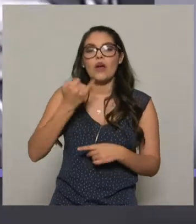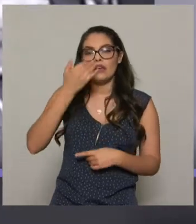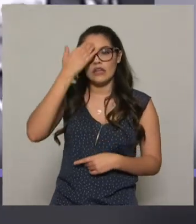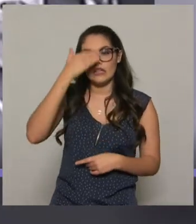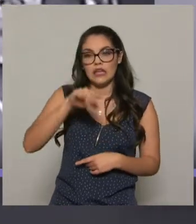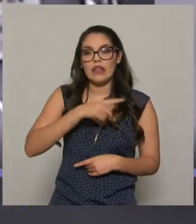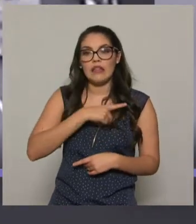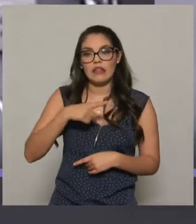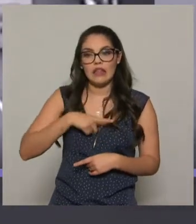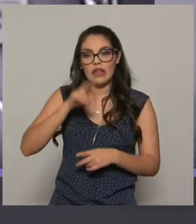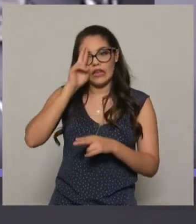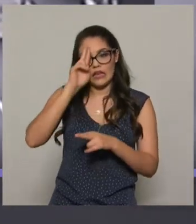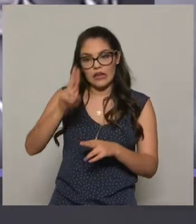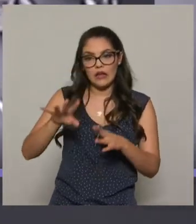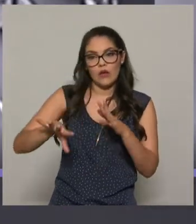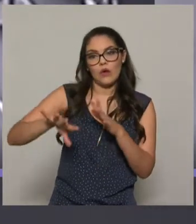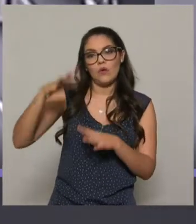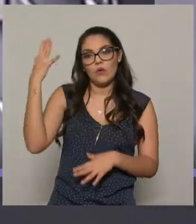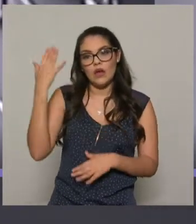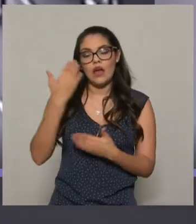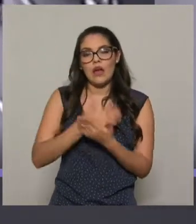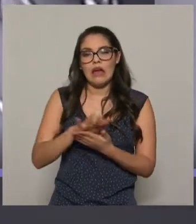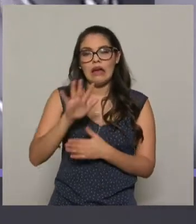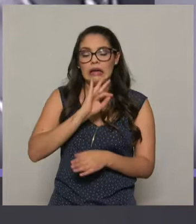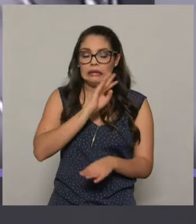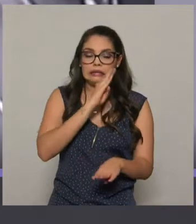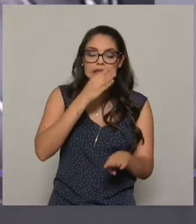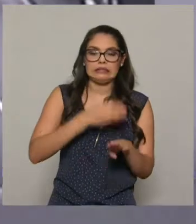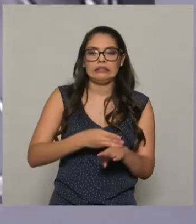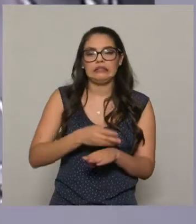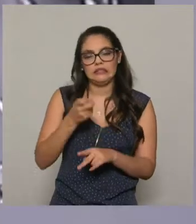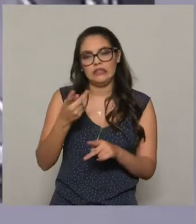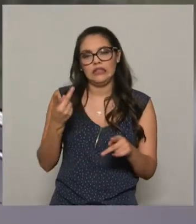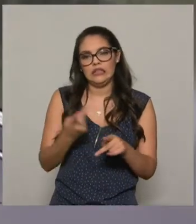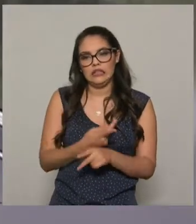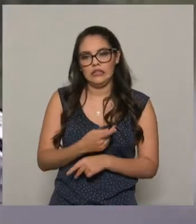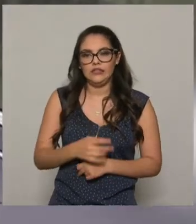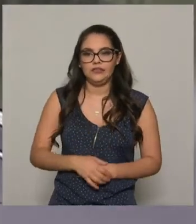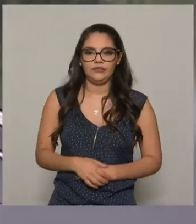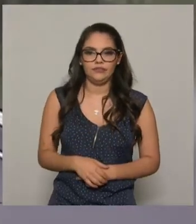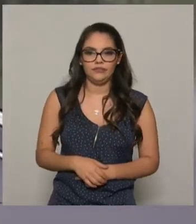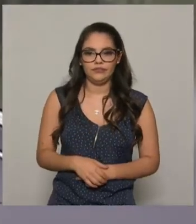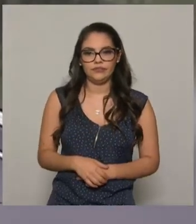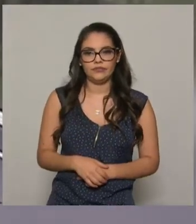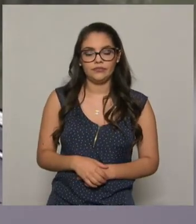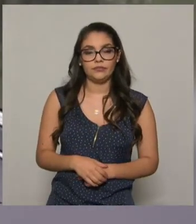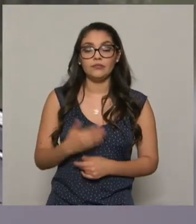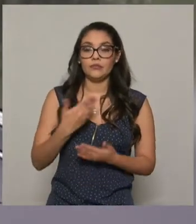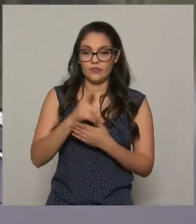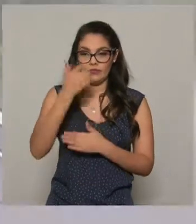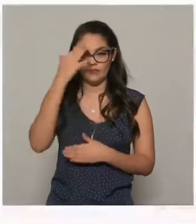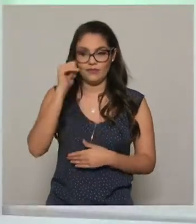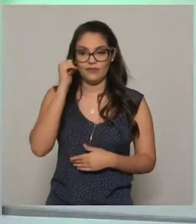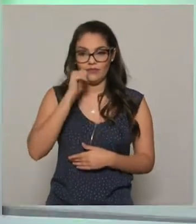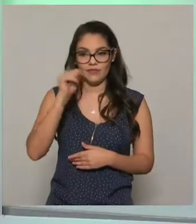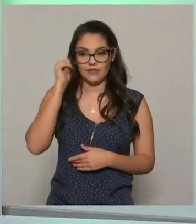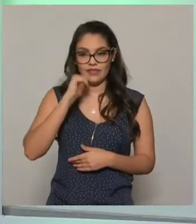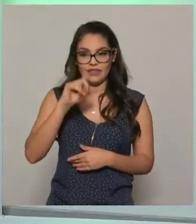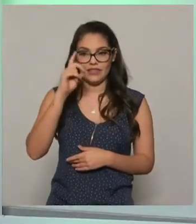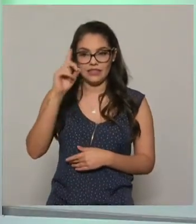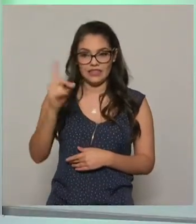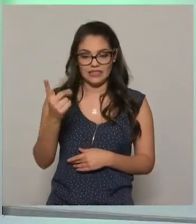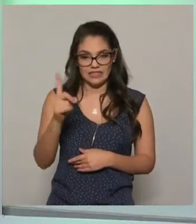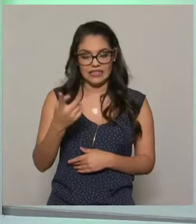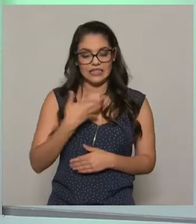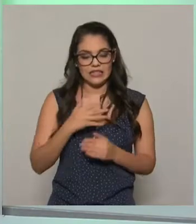que deben de respetar la velocidad y obviamente no tener una sanción, en este caso cívica. Oye, Fernanda, y además tú sabes que como cada diciembre, siempre